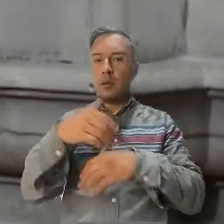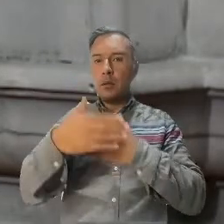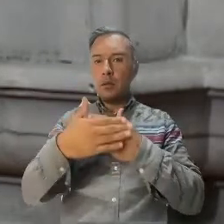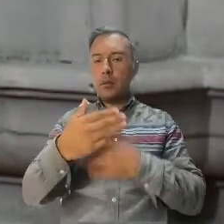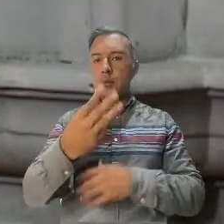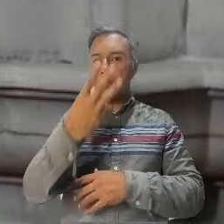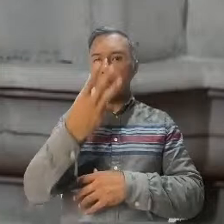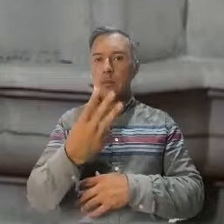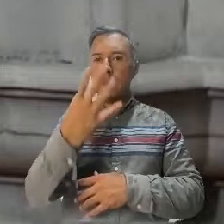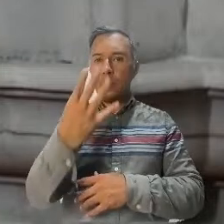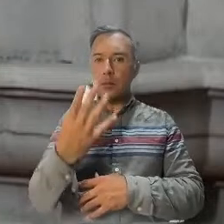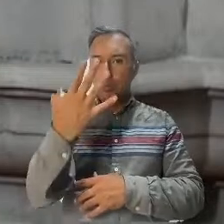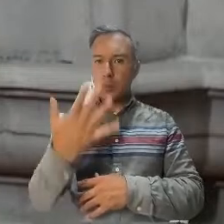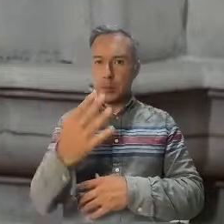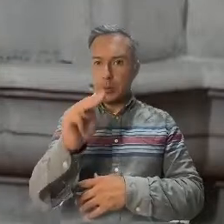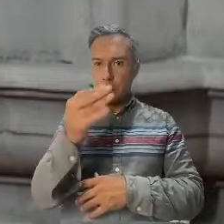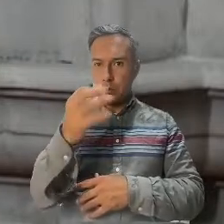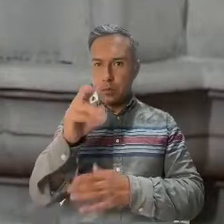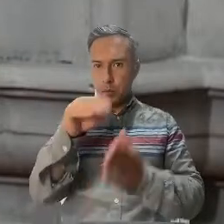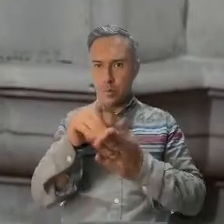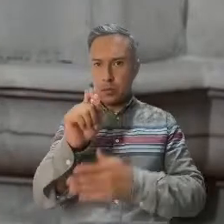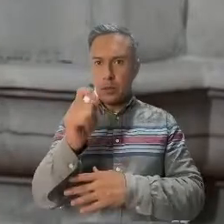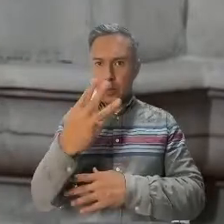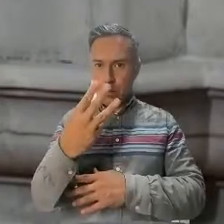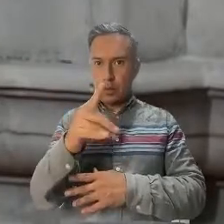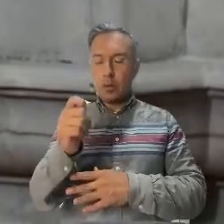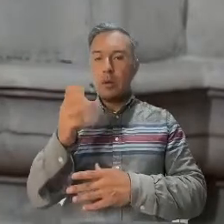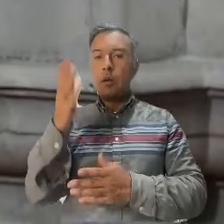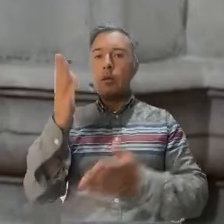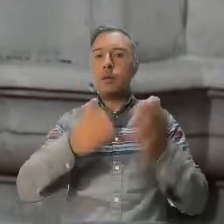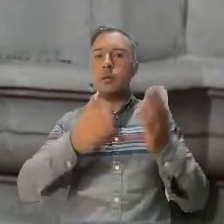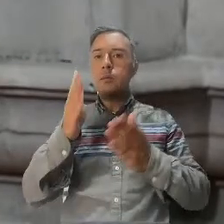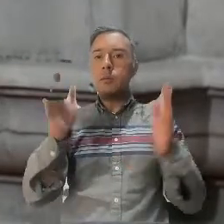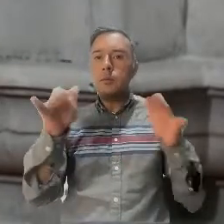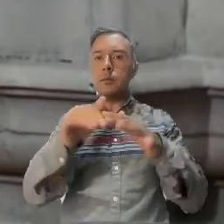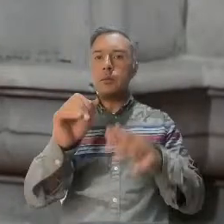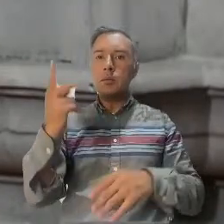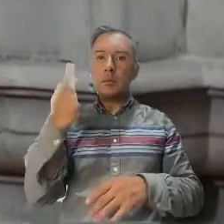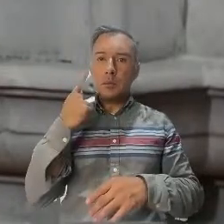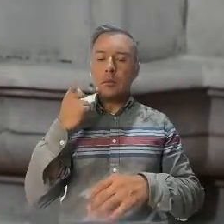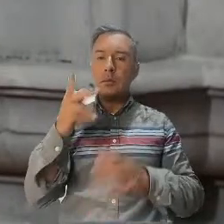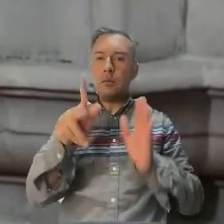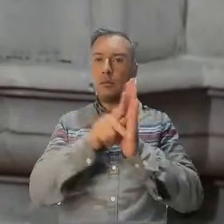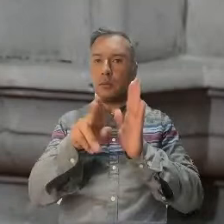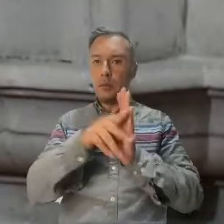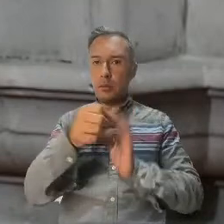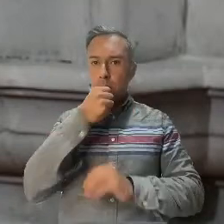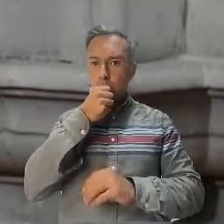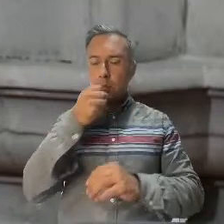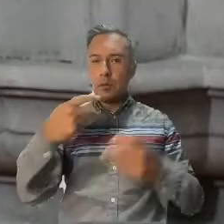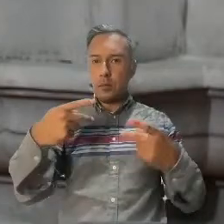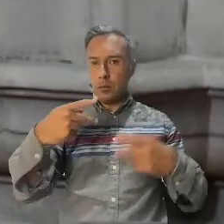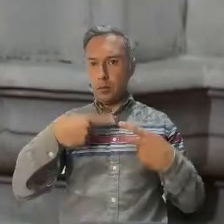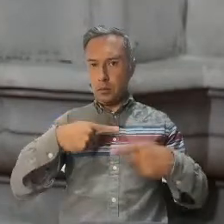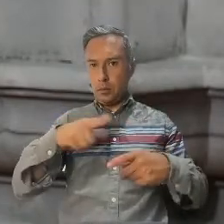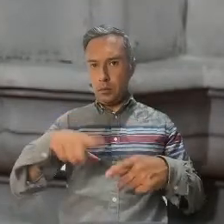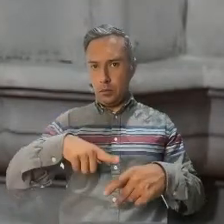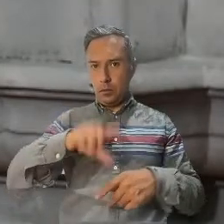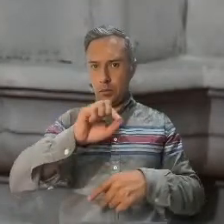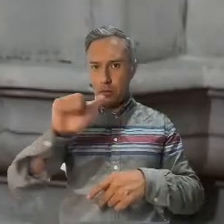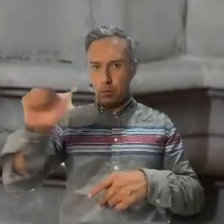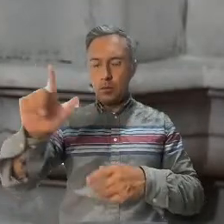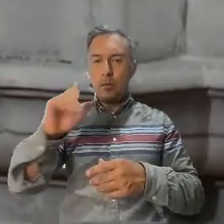5 de mayo de 2023, siendo un evento que congrega políticos, periodistas, funcionarios, legisladores,